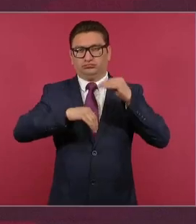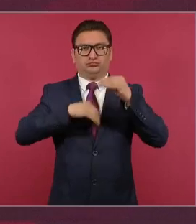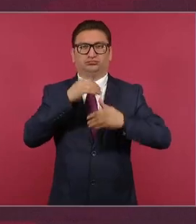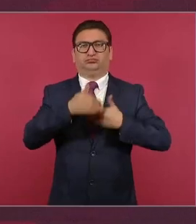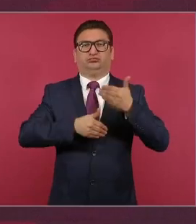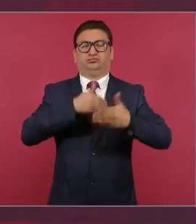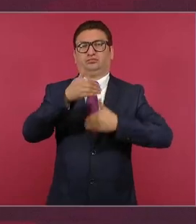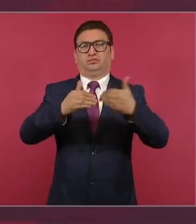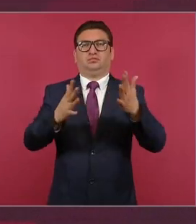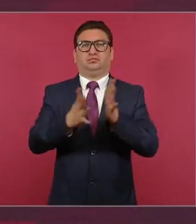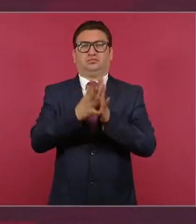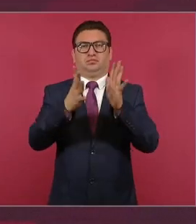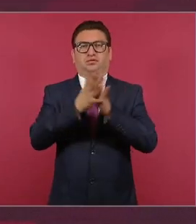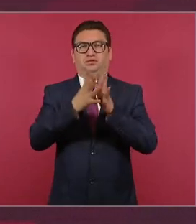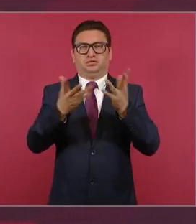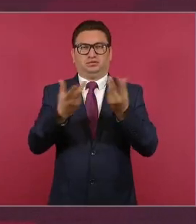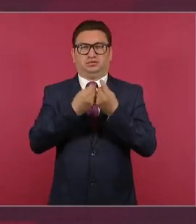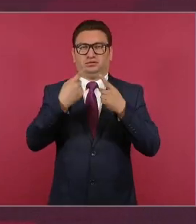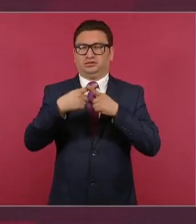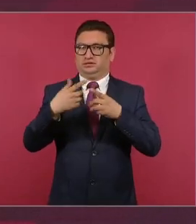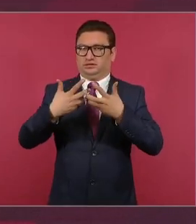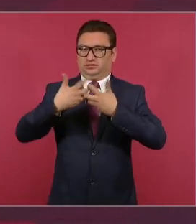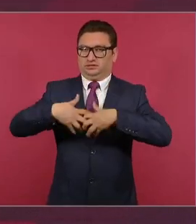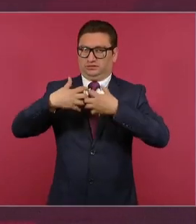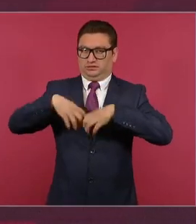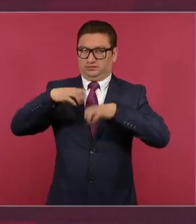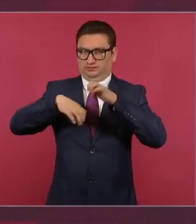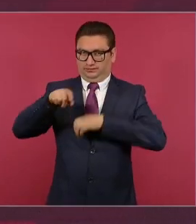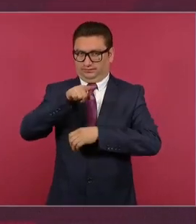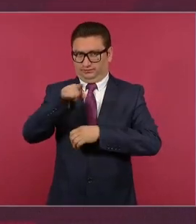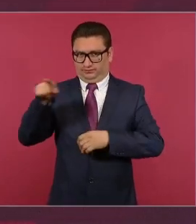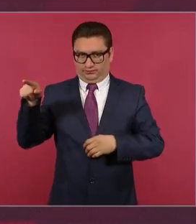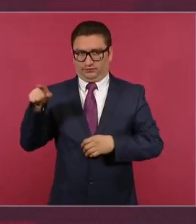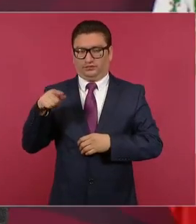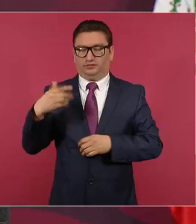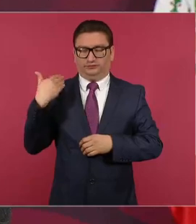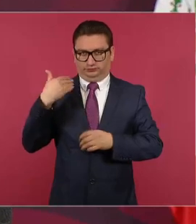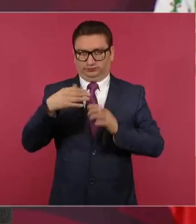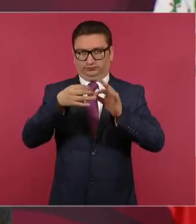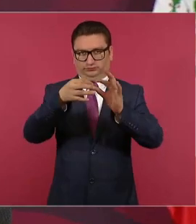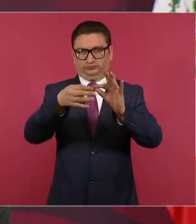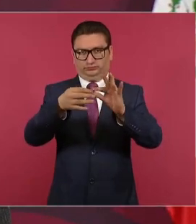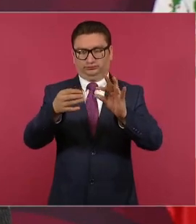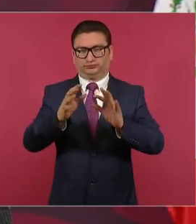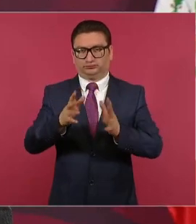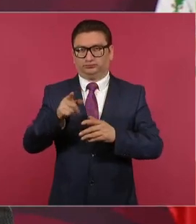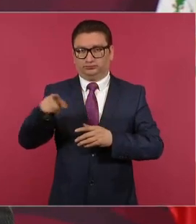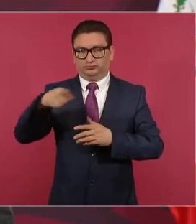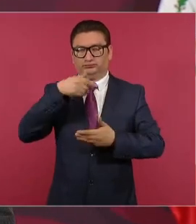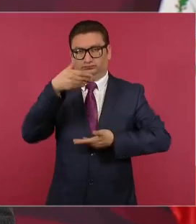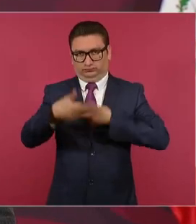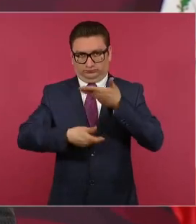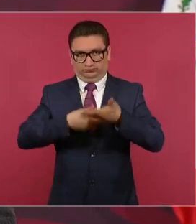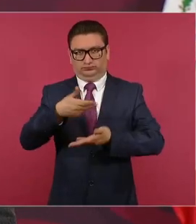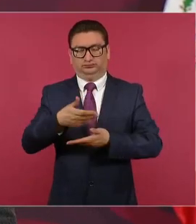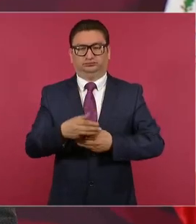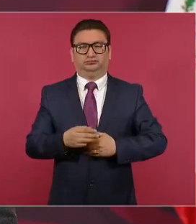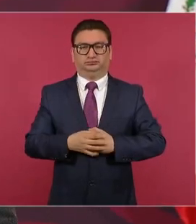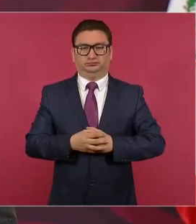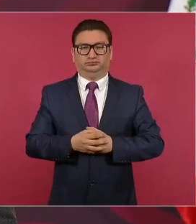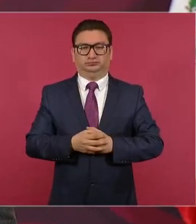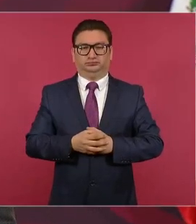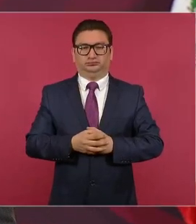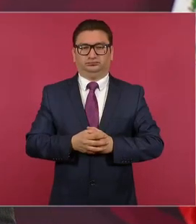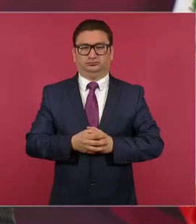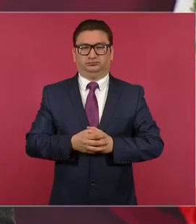la participación de las empresas que ya dan estos servicios,